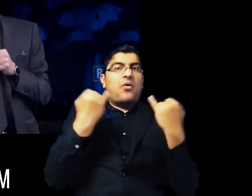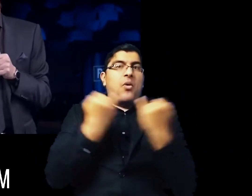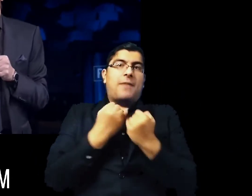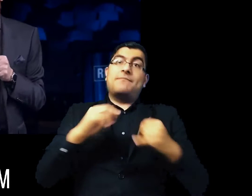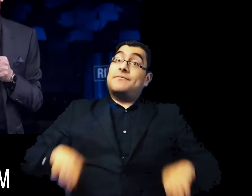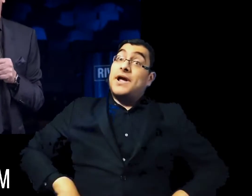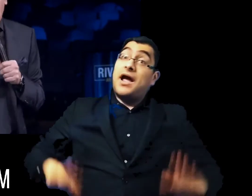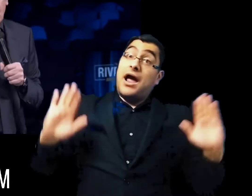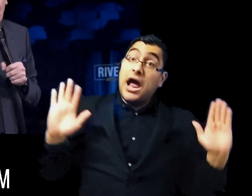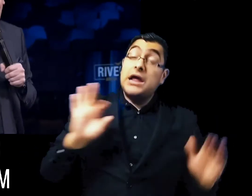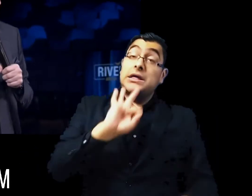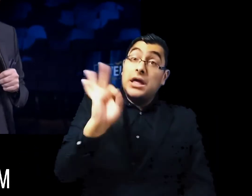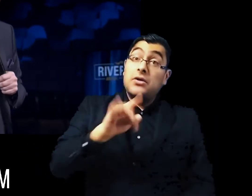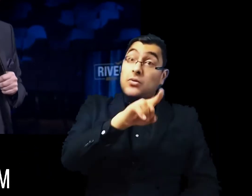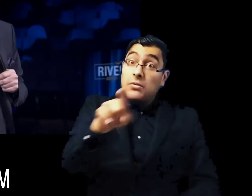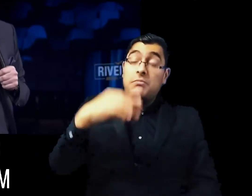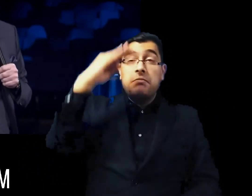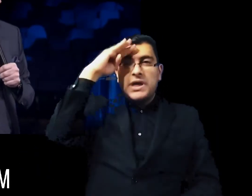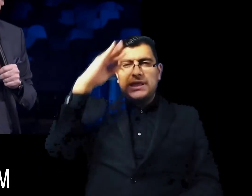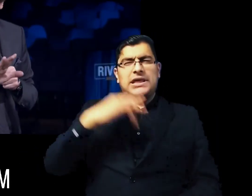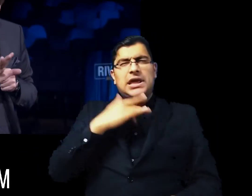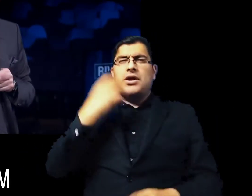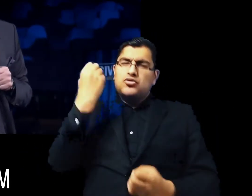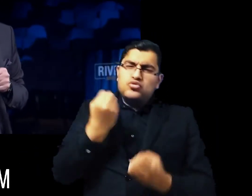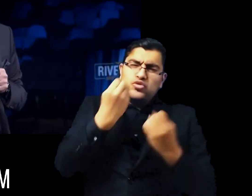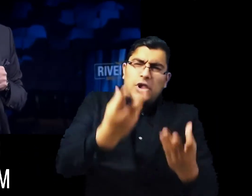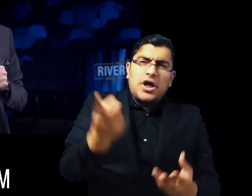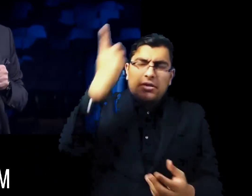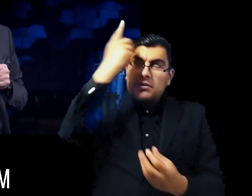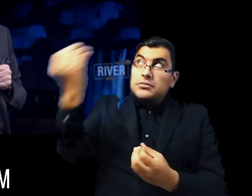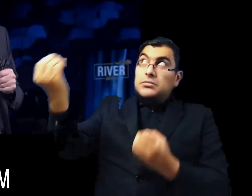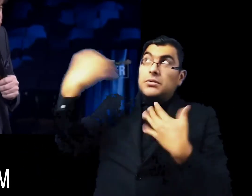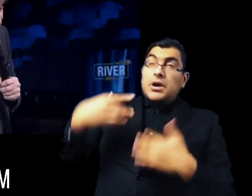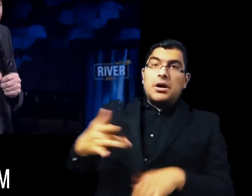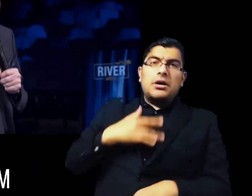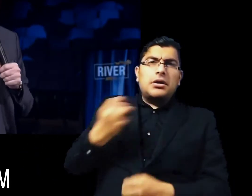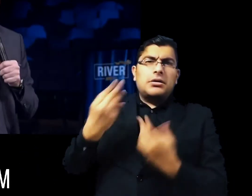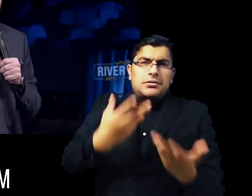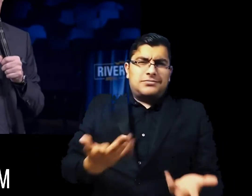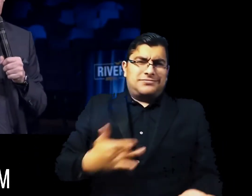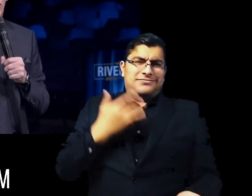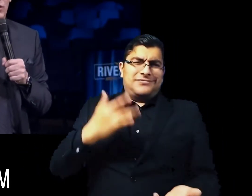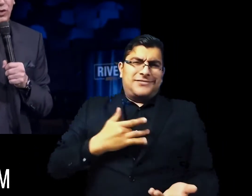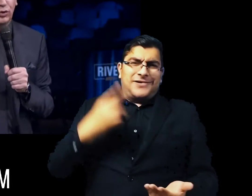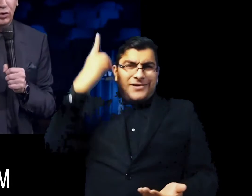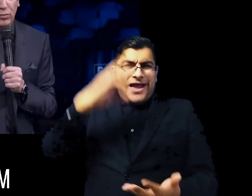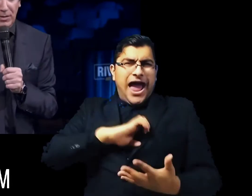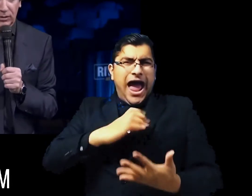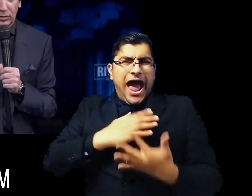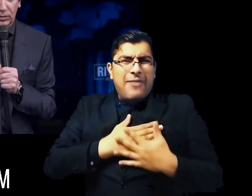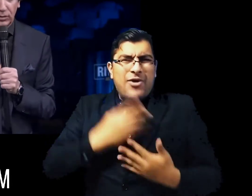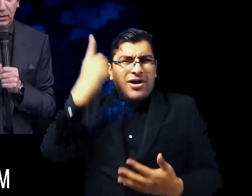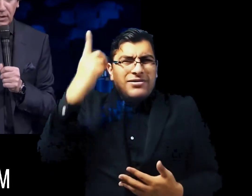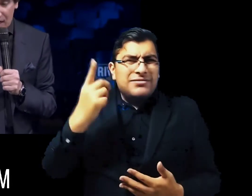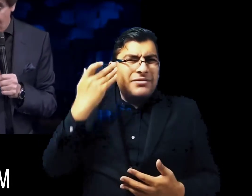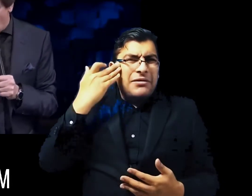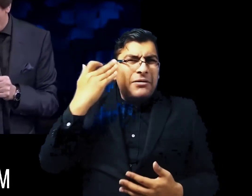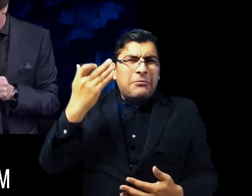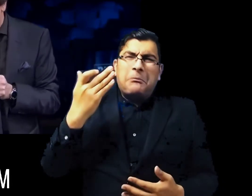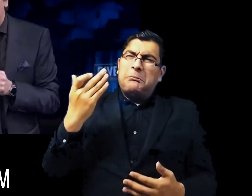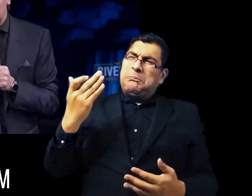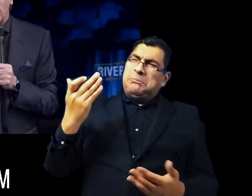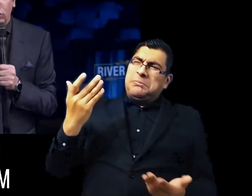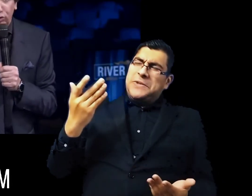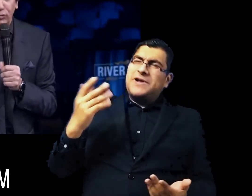Ahora es posible que aunque hayas experimentado la gracia de Dios en algún momento, no sientas el amor de Dios en todo momento. Y ahí es